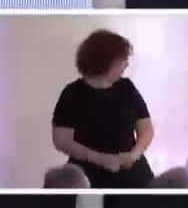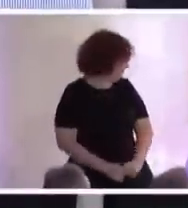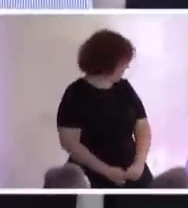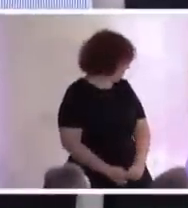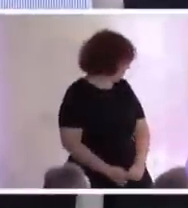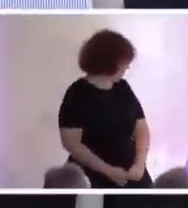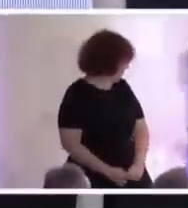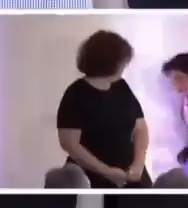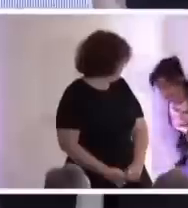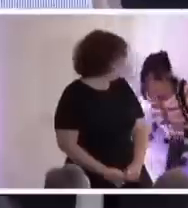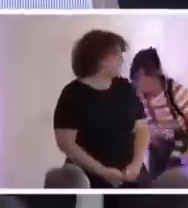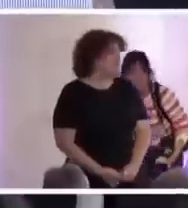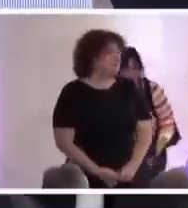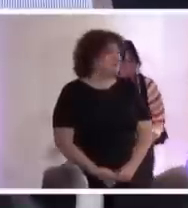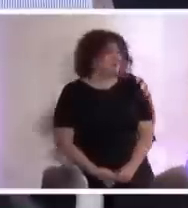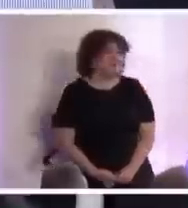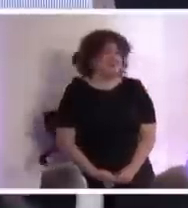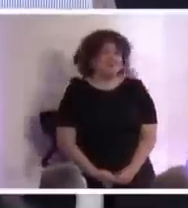que